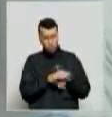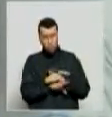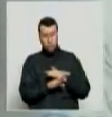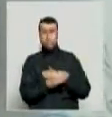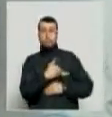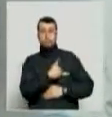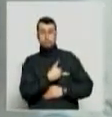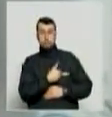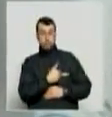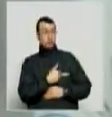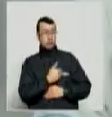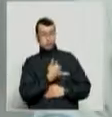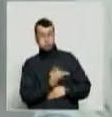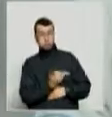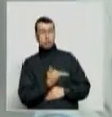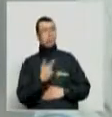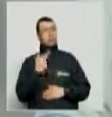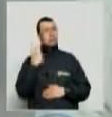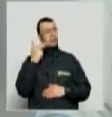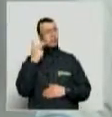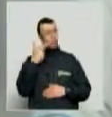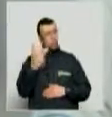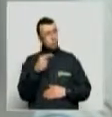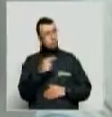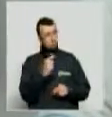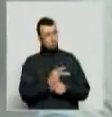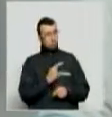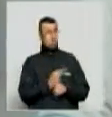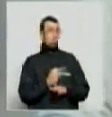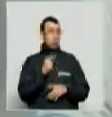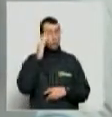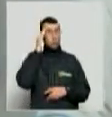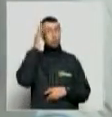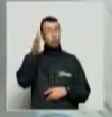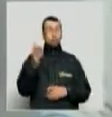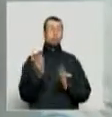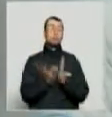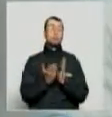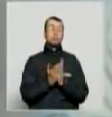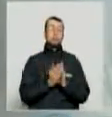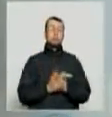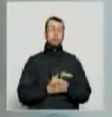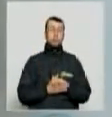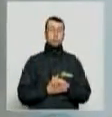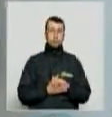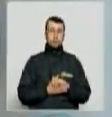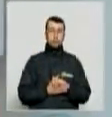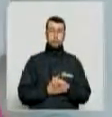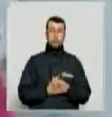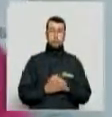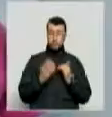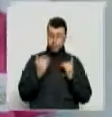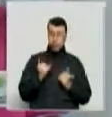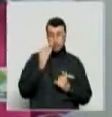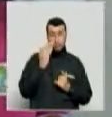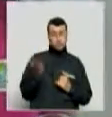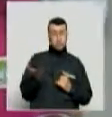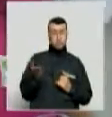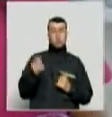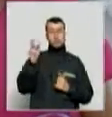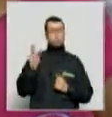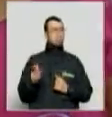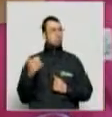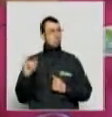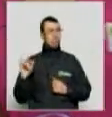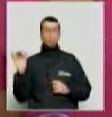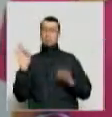para nuestro historial personal y para nuestros futuros estudios. Entonces vamos a ver a continuación, tenemos un paciente ya preparado